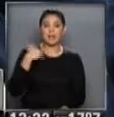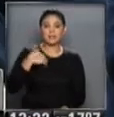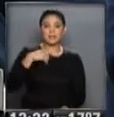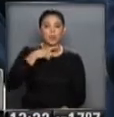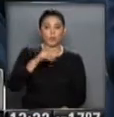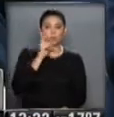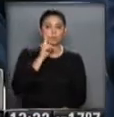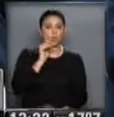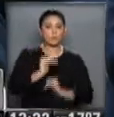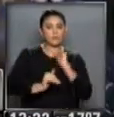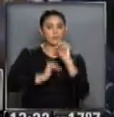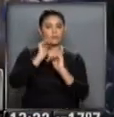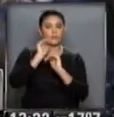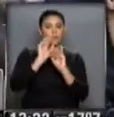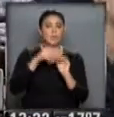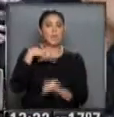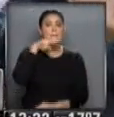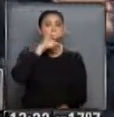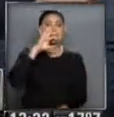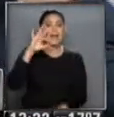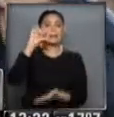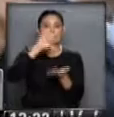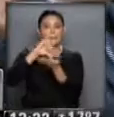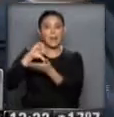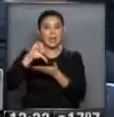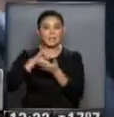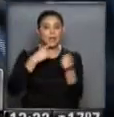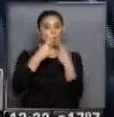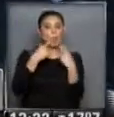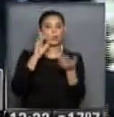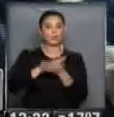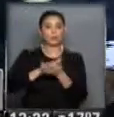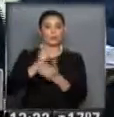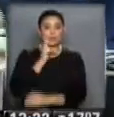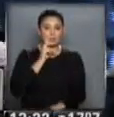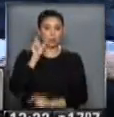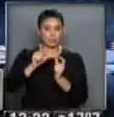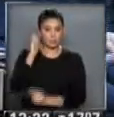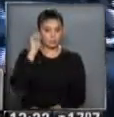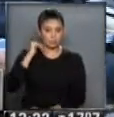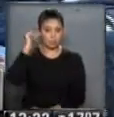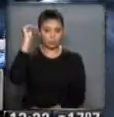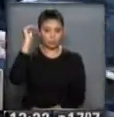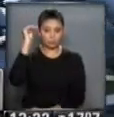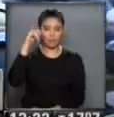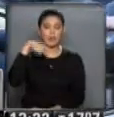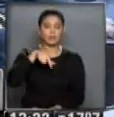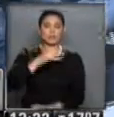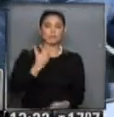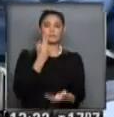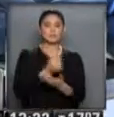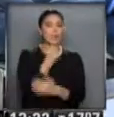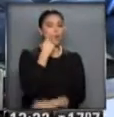el mundo al estar entre los 20 países que implementaron la encuesta mundial de tabaquismo en adultos, con los máximos estándares internacionales